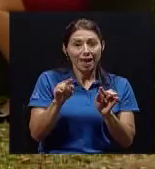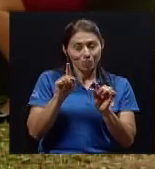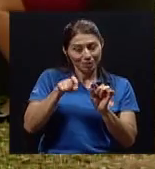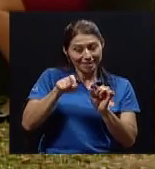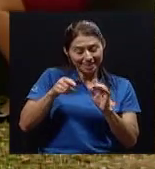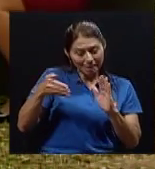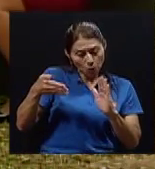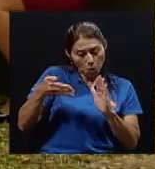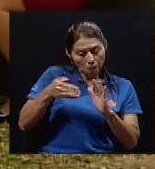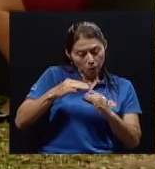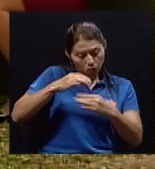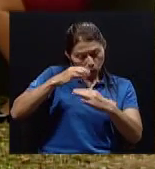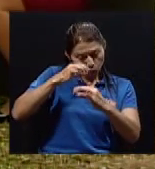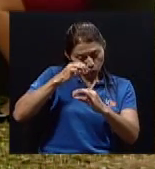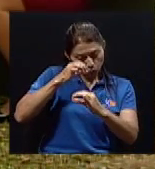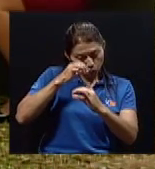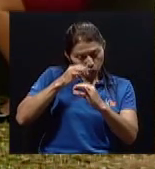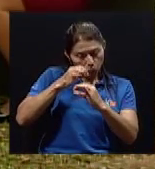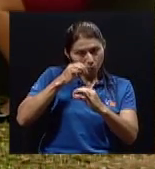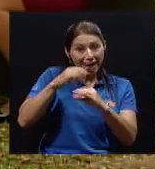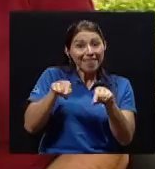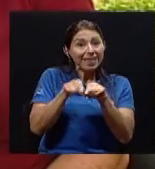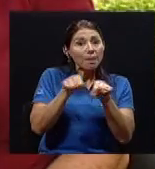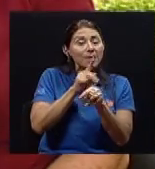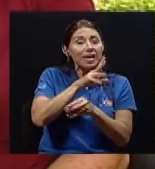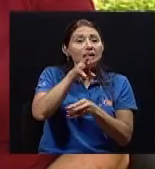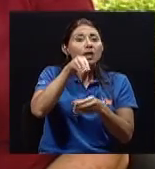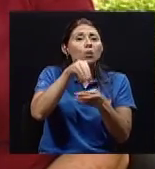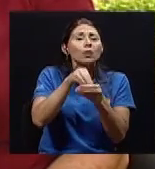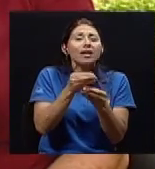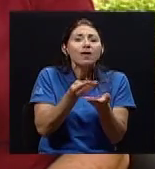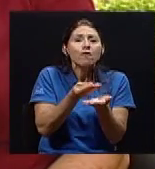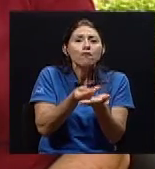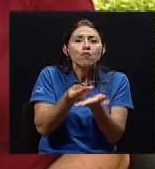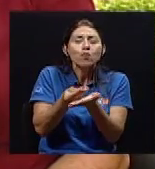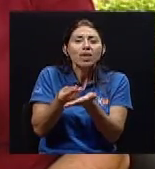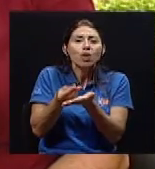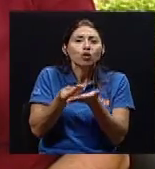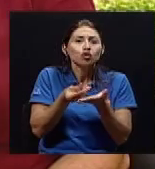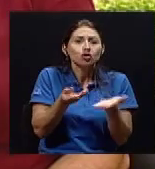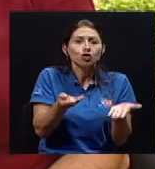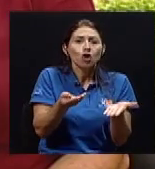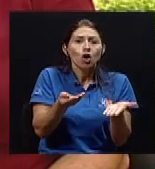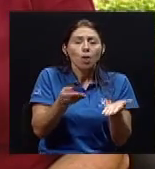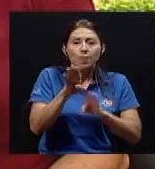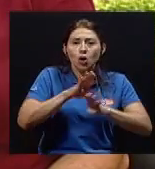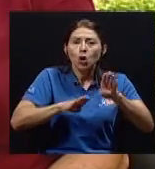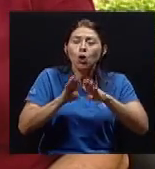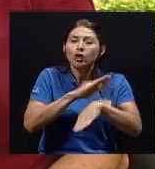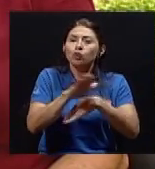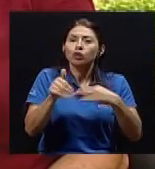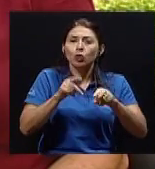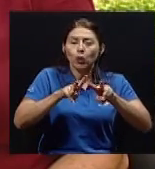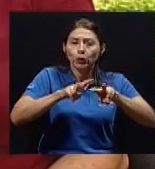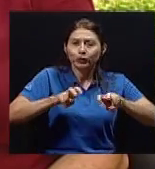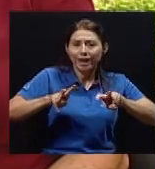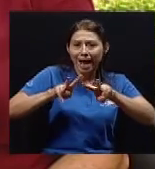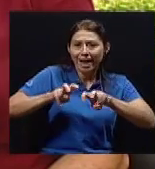también el estudio de lo que serían fluidos biológicos y todos los análisis que podamos hacer en esos